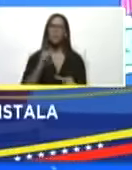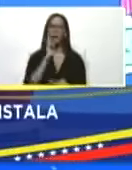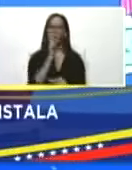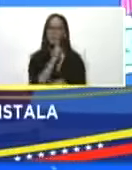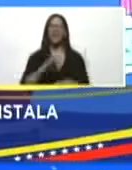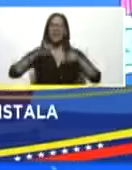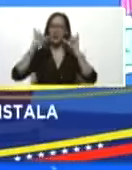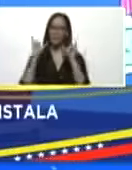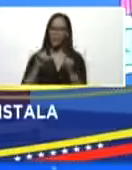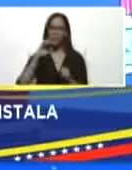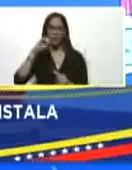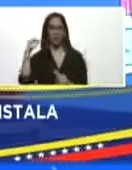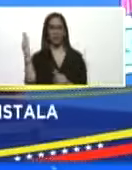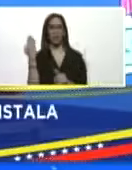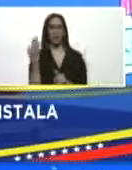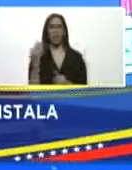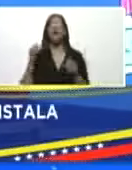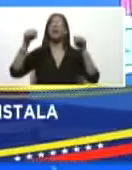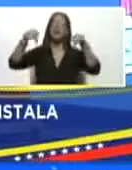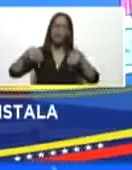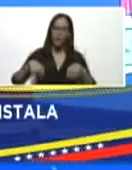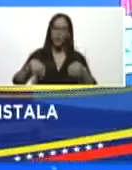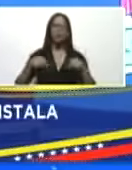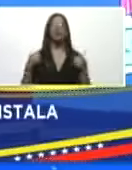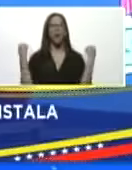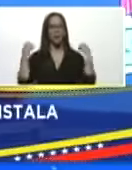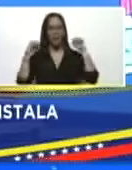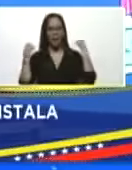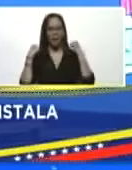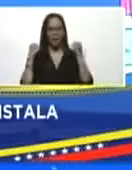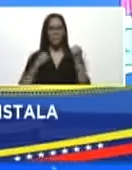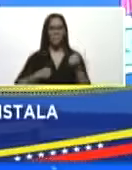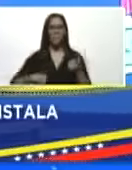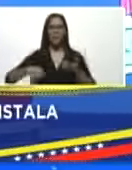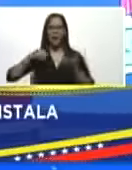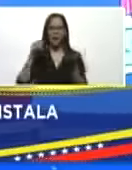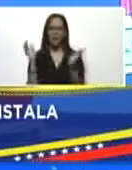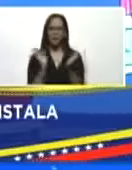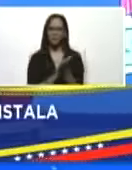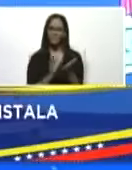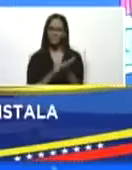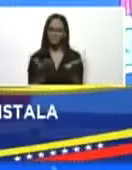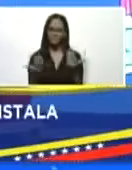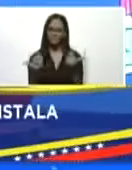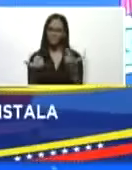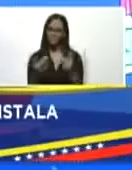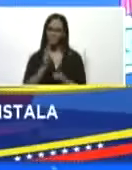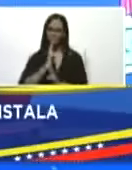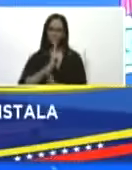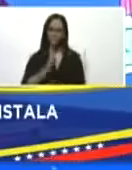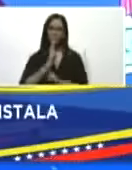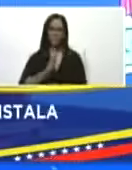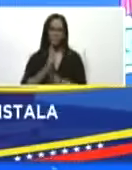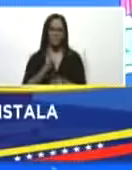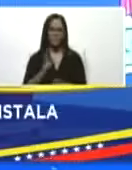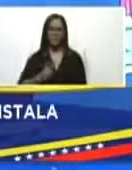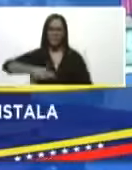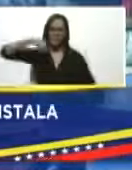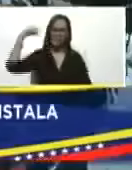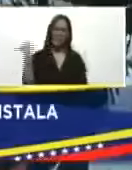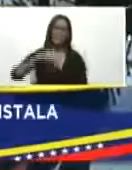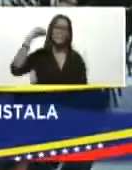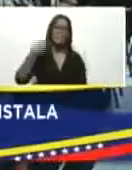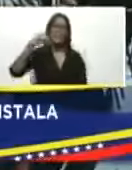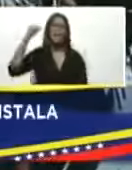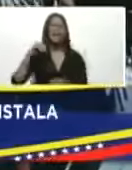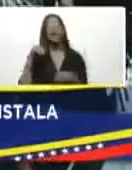misma oligarquía. Y ahora nos vamos a preparar para pasarle la cuenta completa y darle una pela